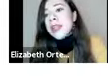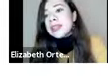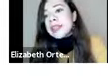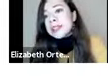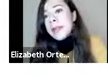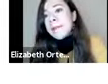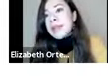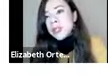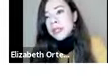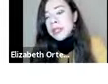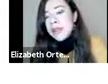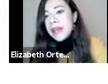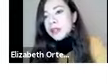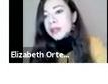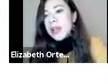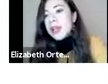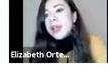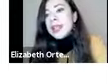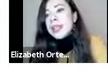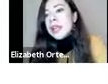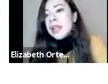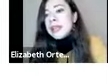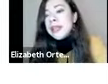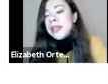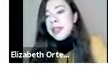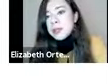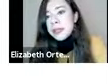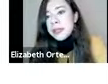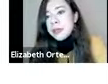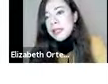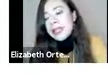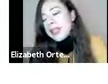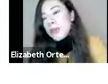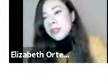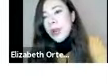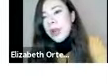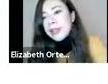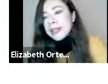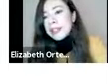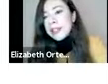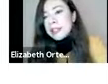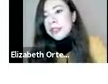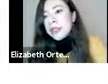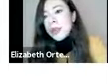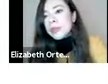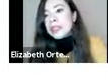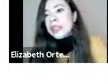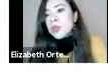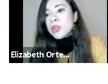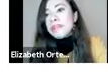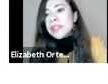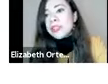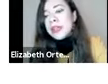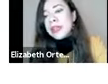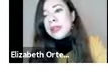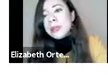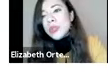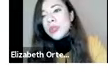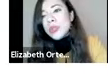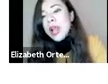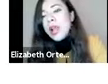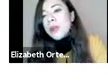una distancia mayor de trabajo. Generalmente las personas leemos a 40 centímetros y cuando tenemos una afección a